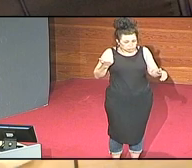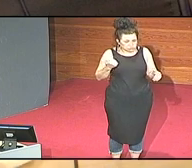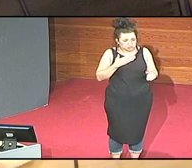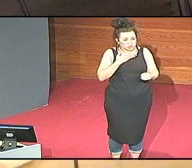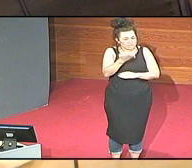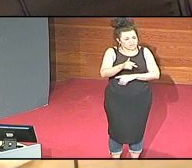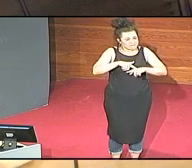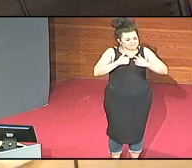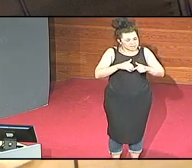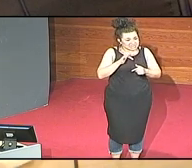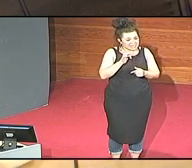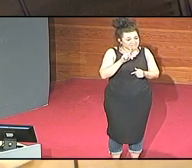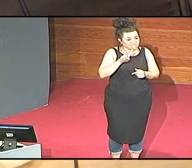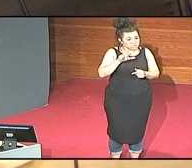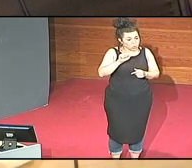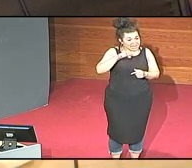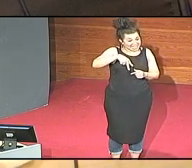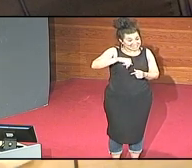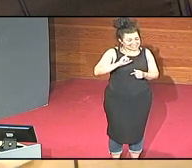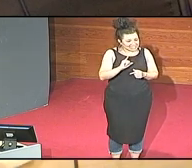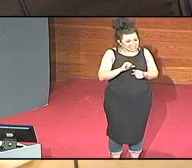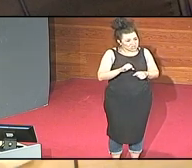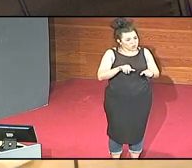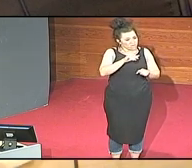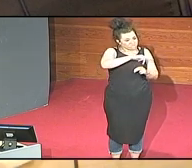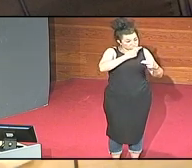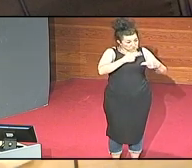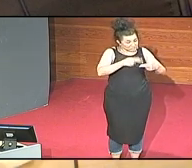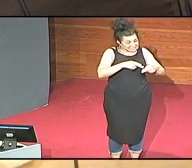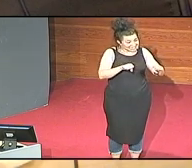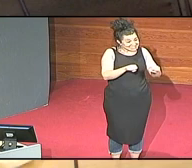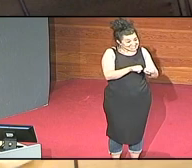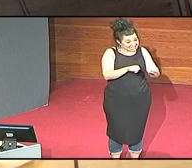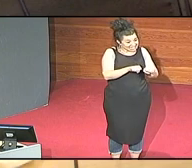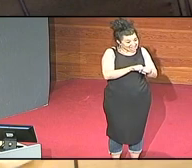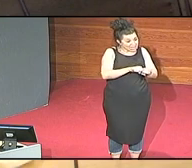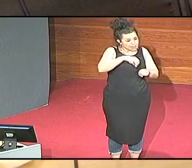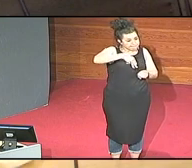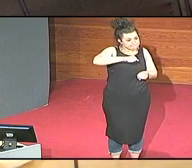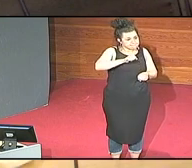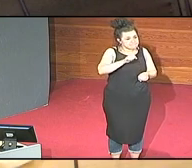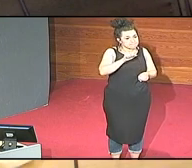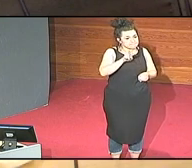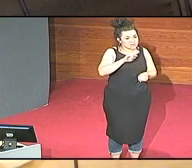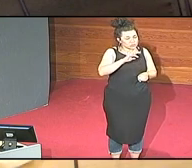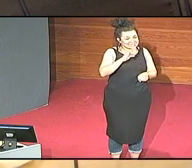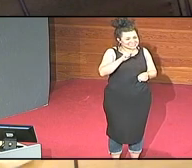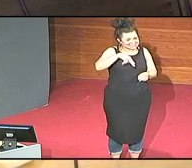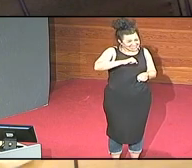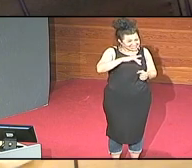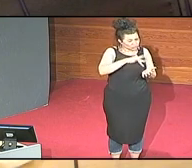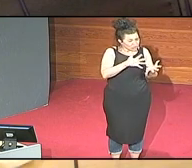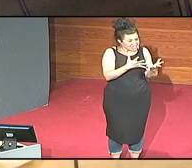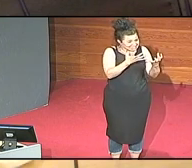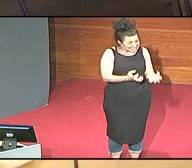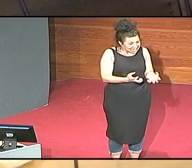en la frontera del general con mauritania porque estaban sufriendo una de las peores sequías en la zona los fulani son